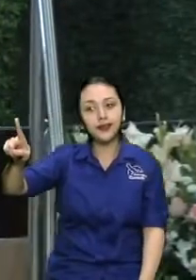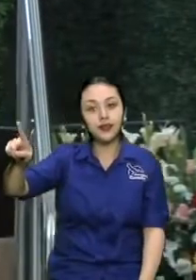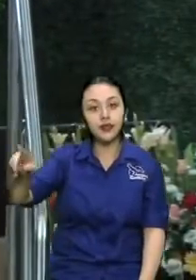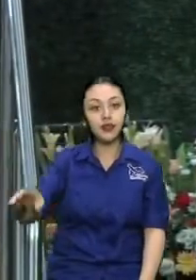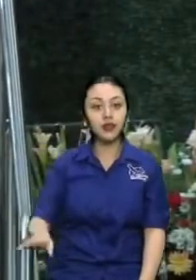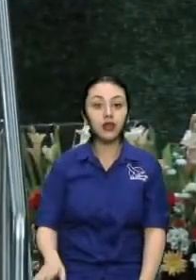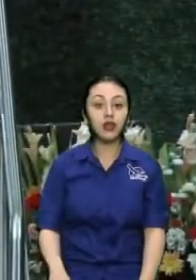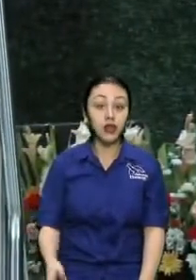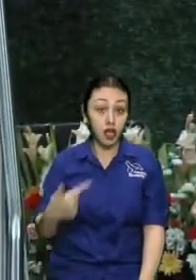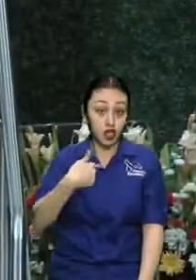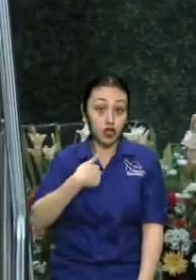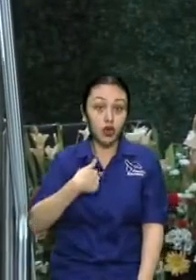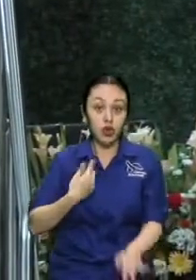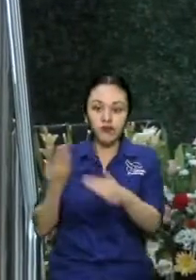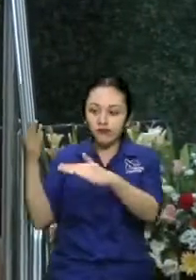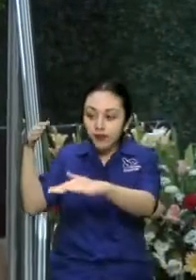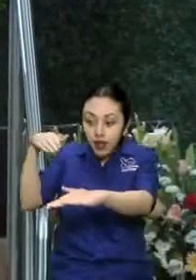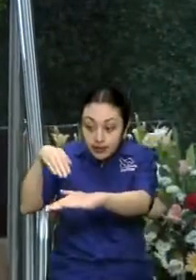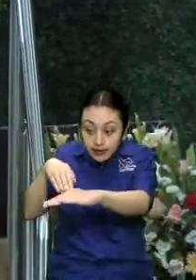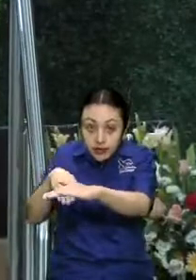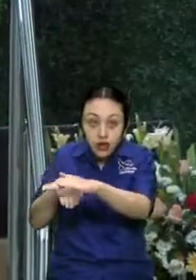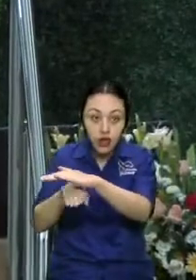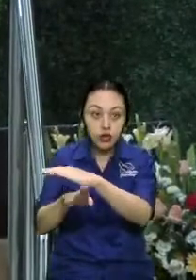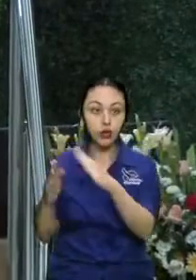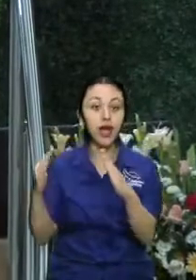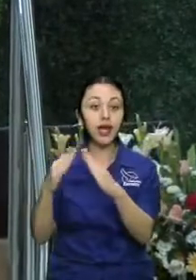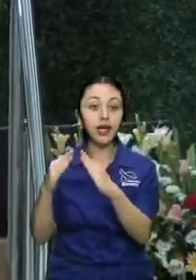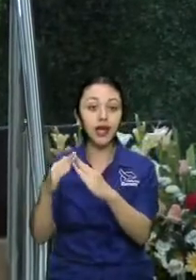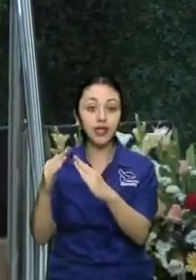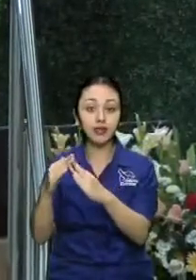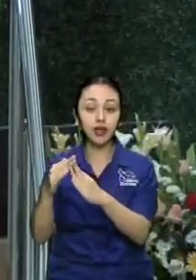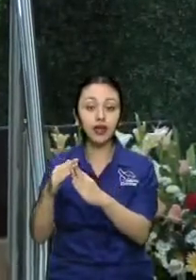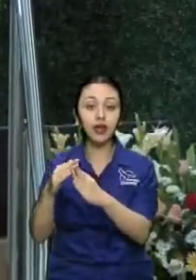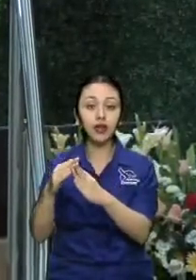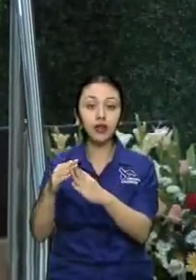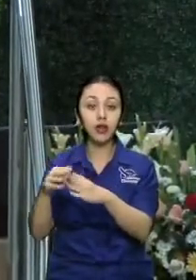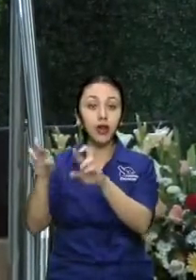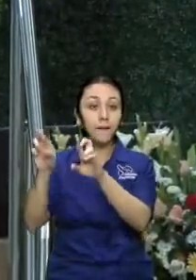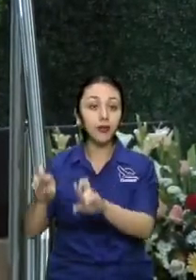Cuando voy entrando, hermano, a la casa del doctor,